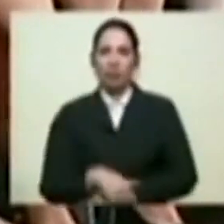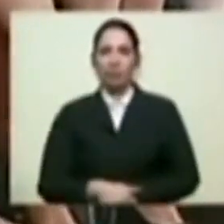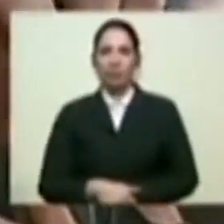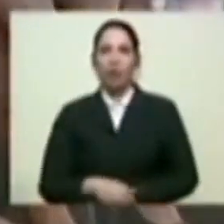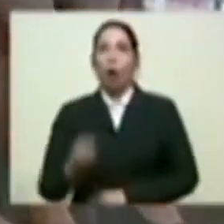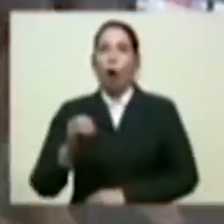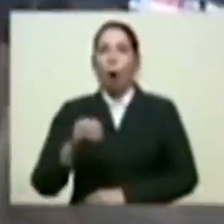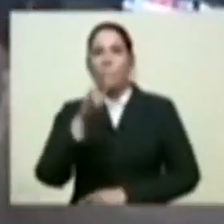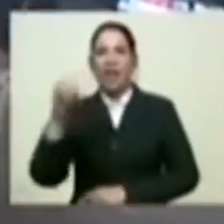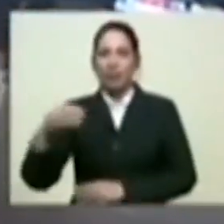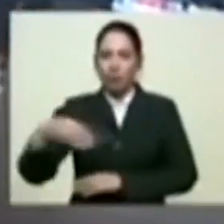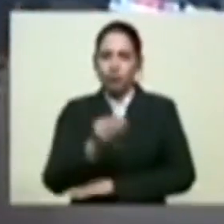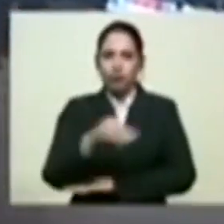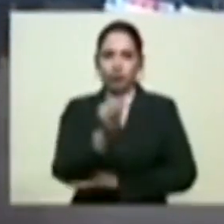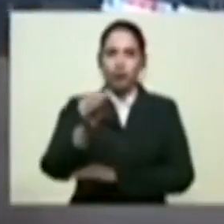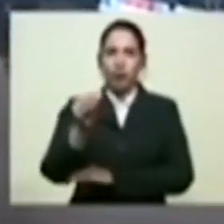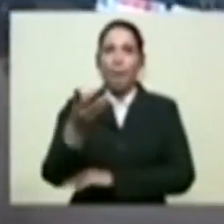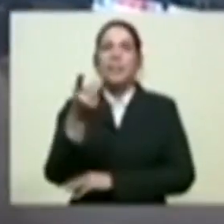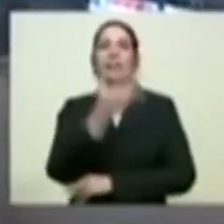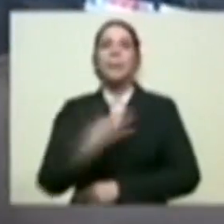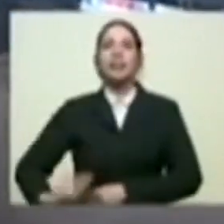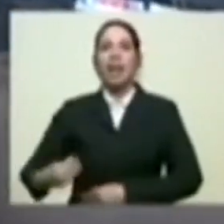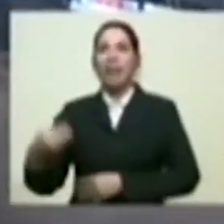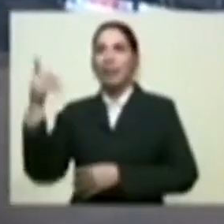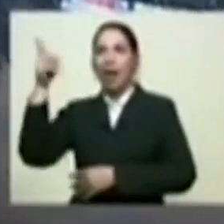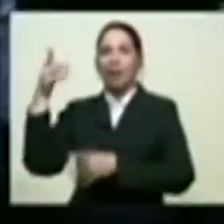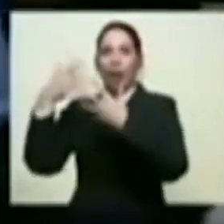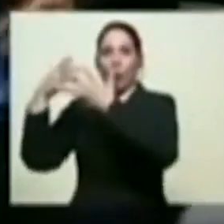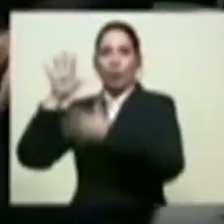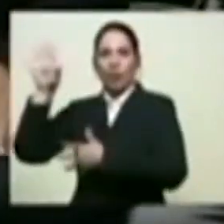como maikel no es lo que dice lo que va a hacer venezuela